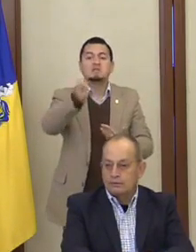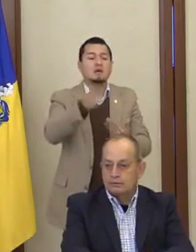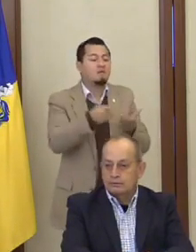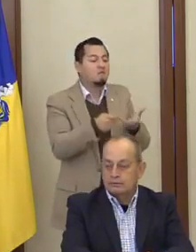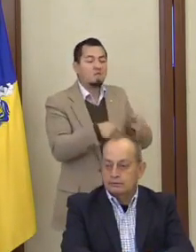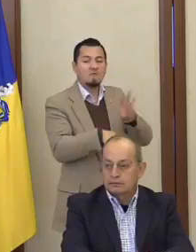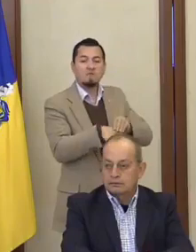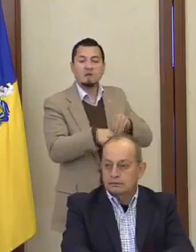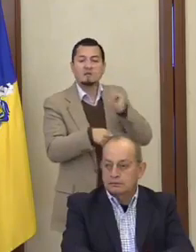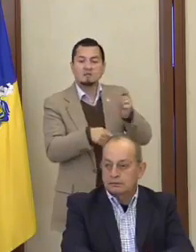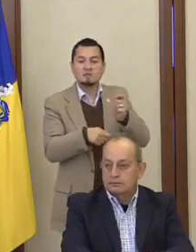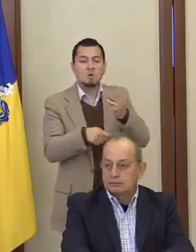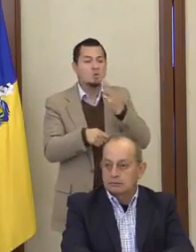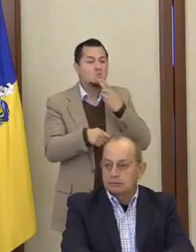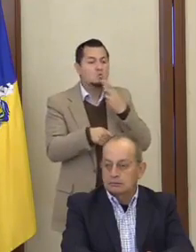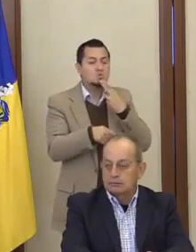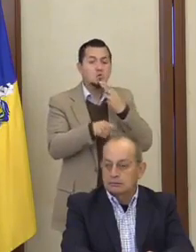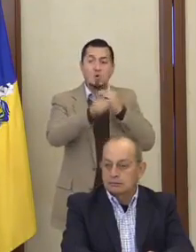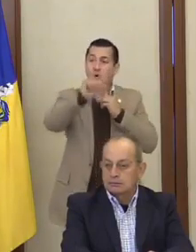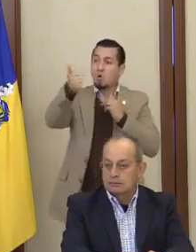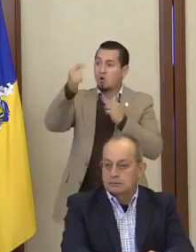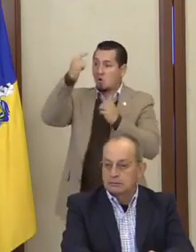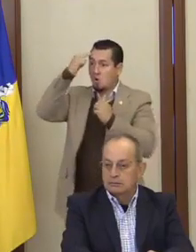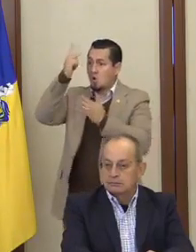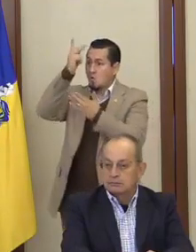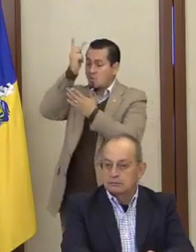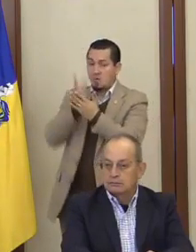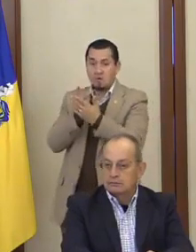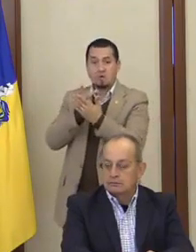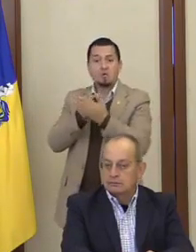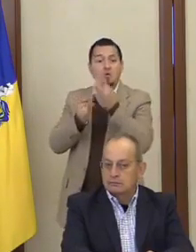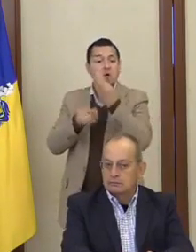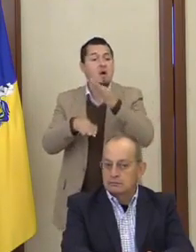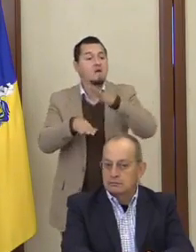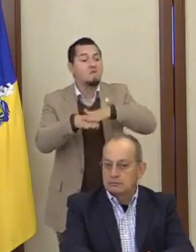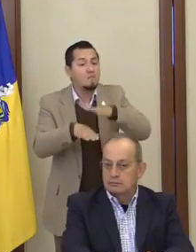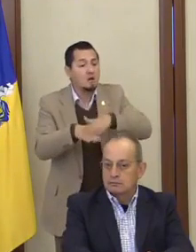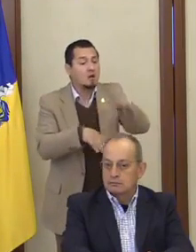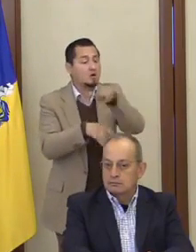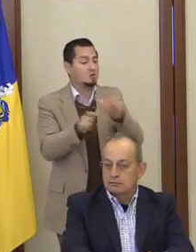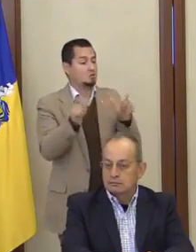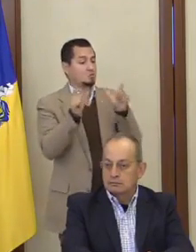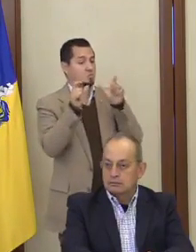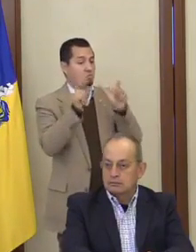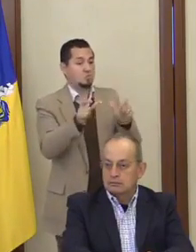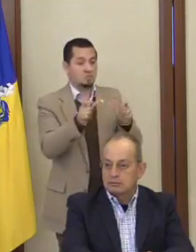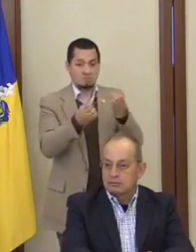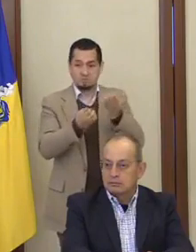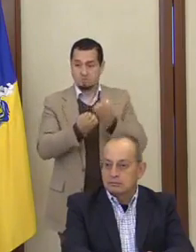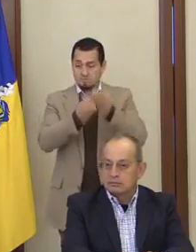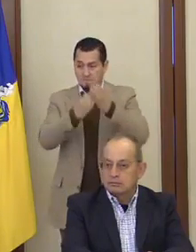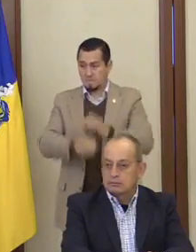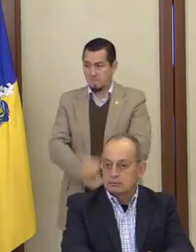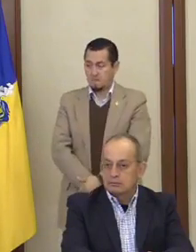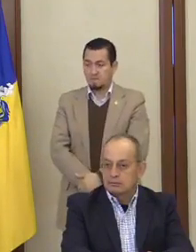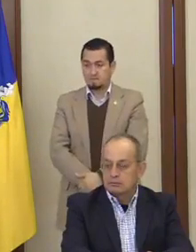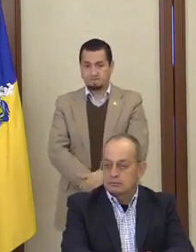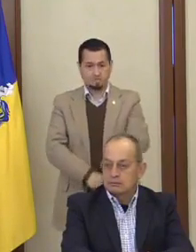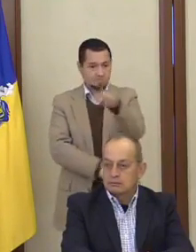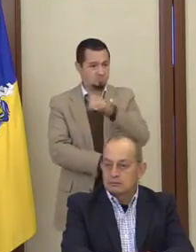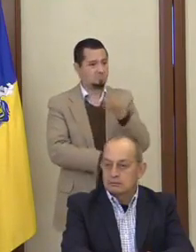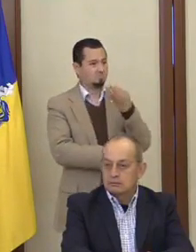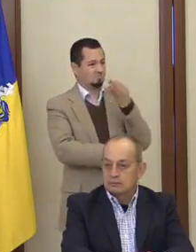se usara con otros propósitos la información de seguridad en el Estado?